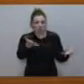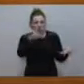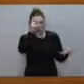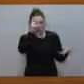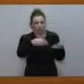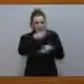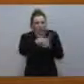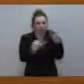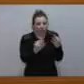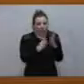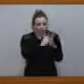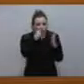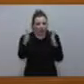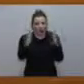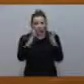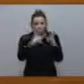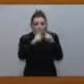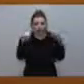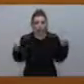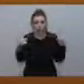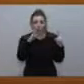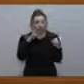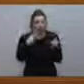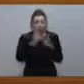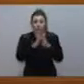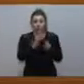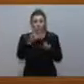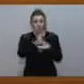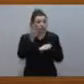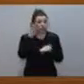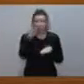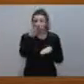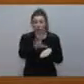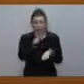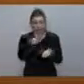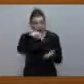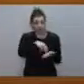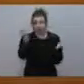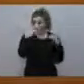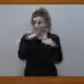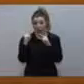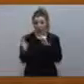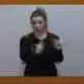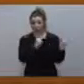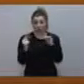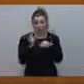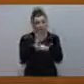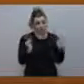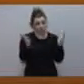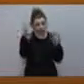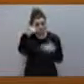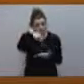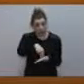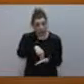año, aparte de los anuncios que haga o no la consejera, que, por cierto, ni está presente en este pleno para debatir, creo que una cuestión